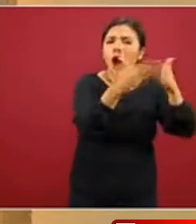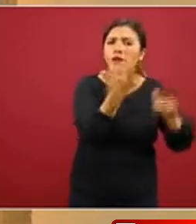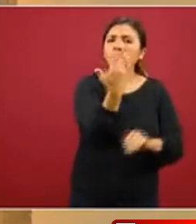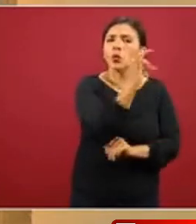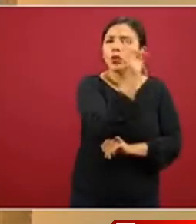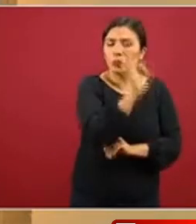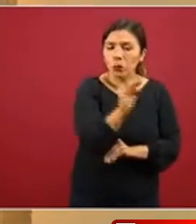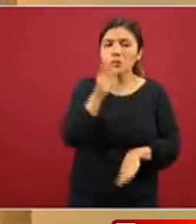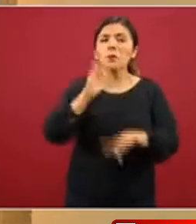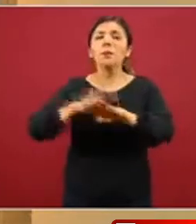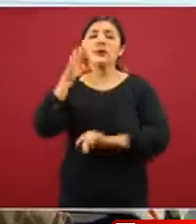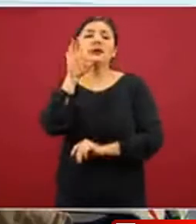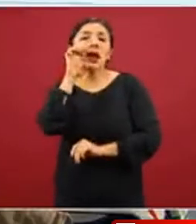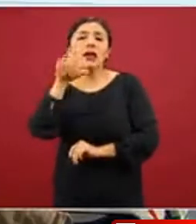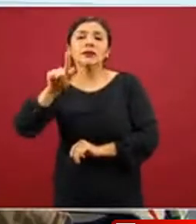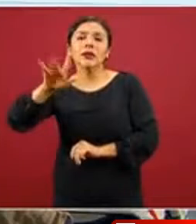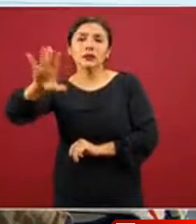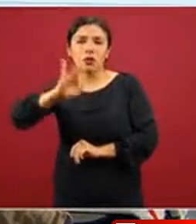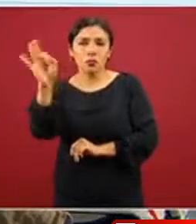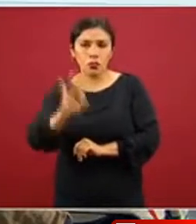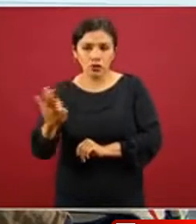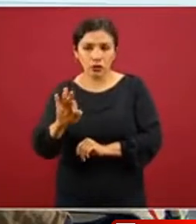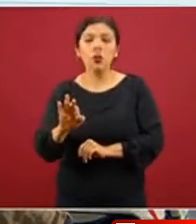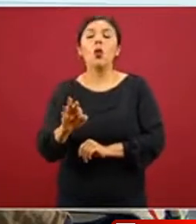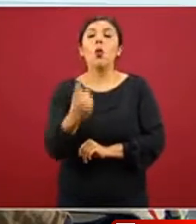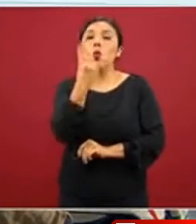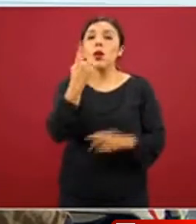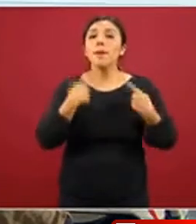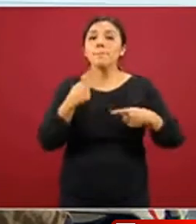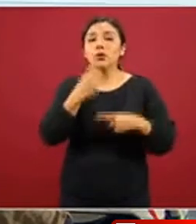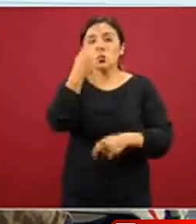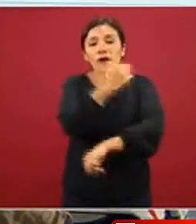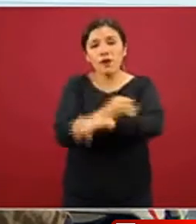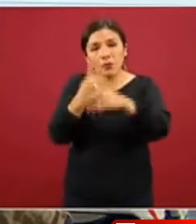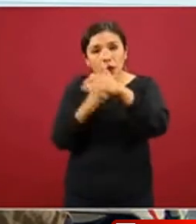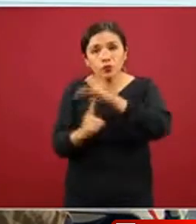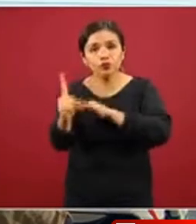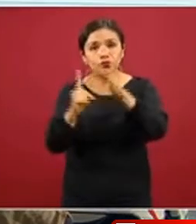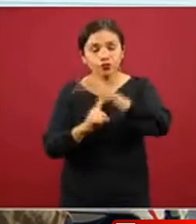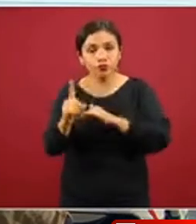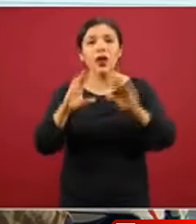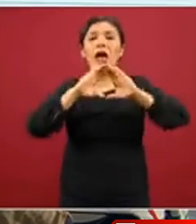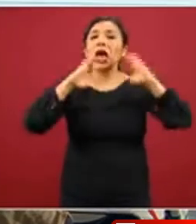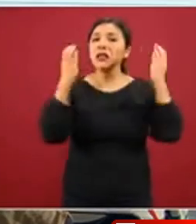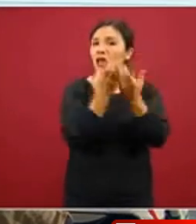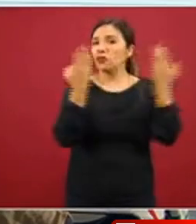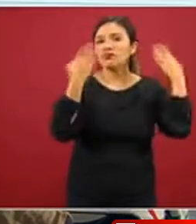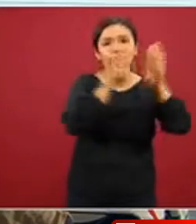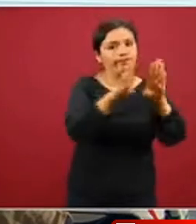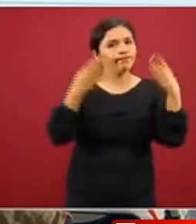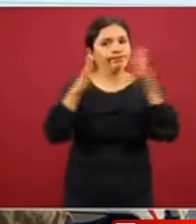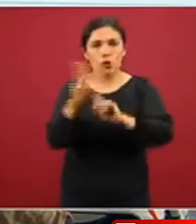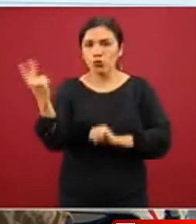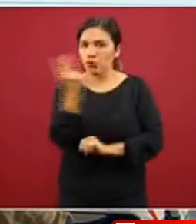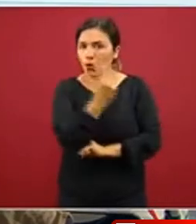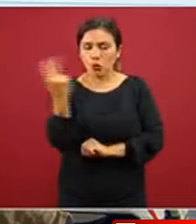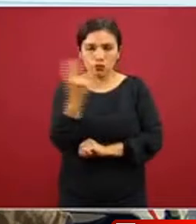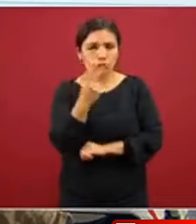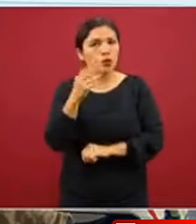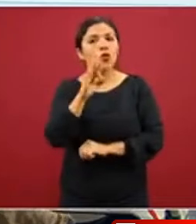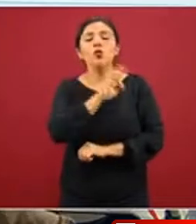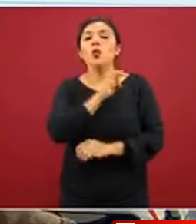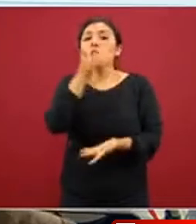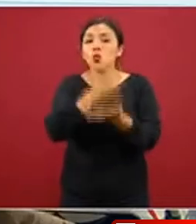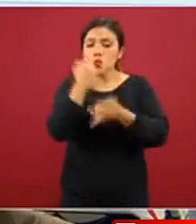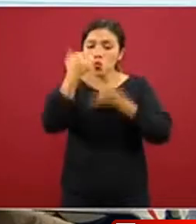50%, suben a un 75%, una persona por familia. Estadios siguen cerrados tanto en rojo como en naranja, solo juegos a